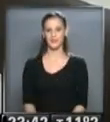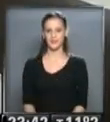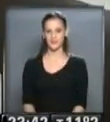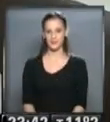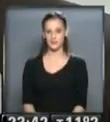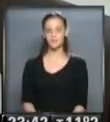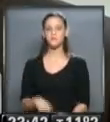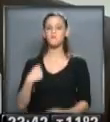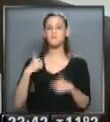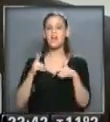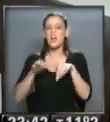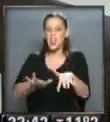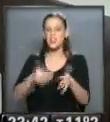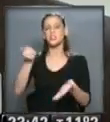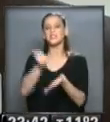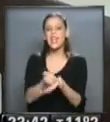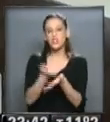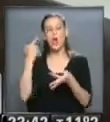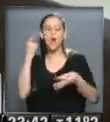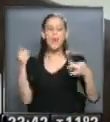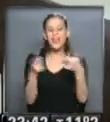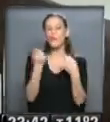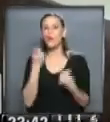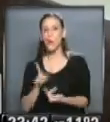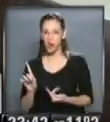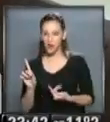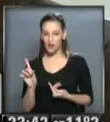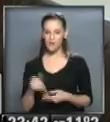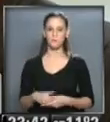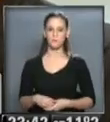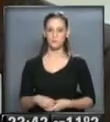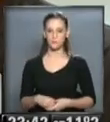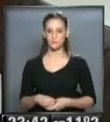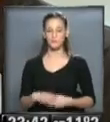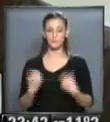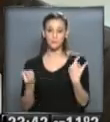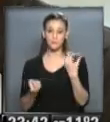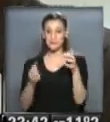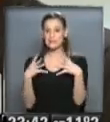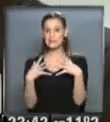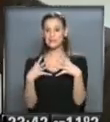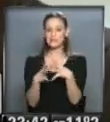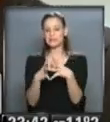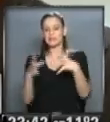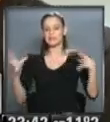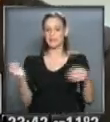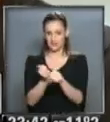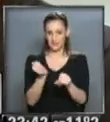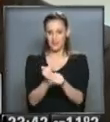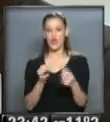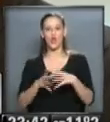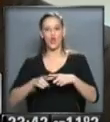como red de sellos el objetivo que tenemos es hacer algo más grande de lo que puede hacer